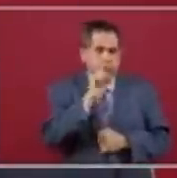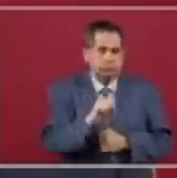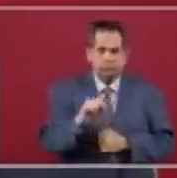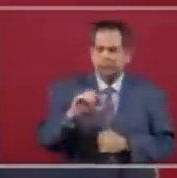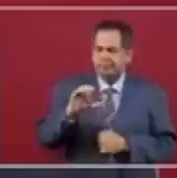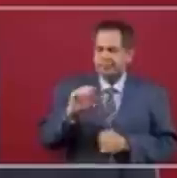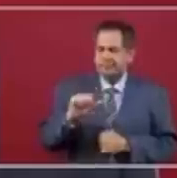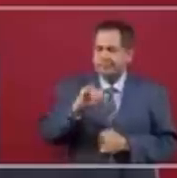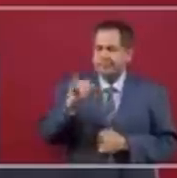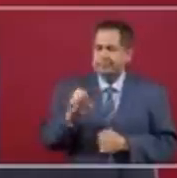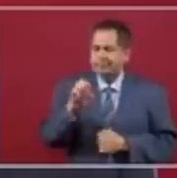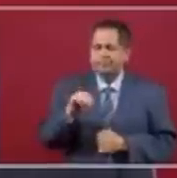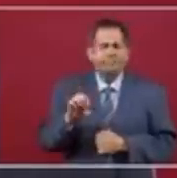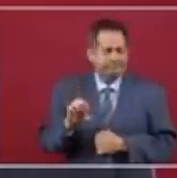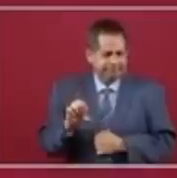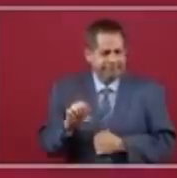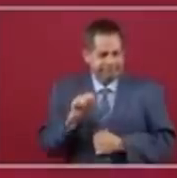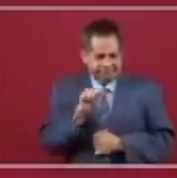Cajeme,